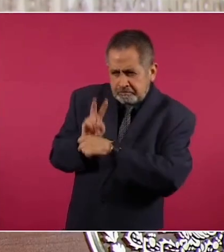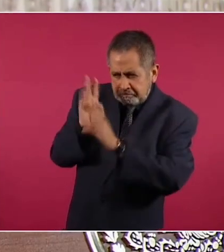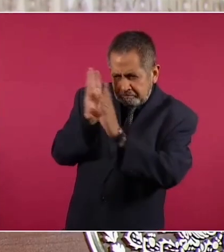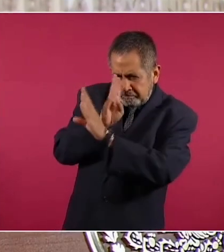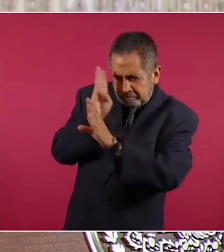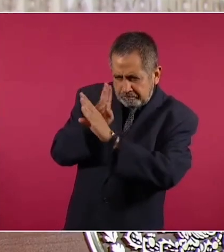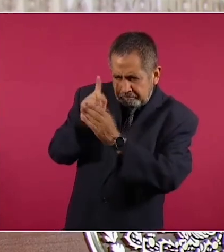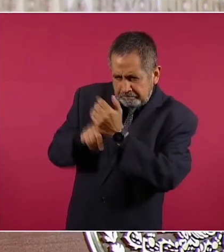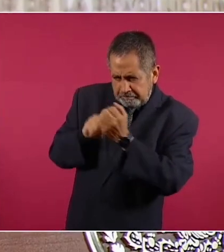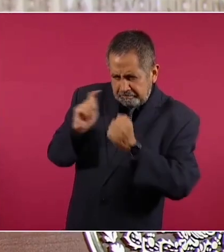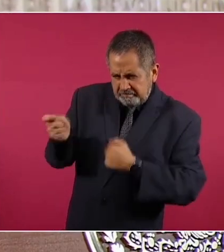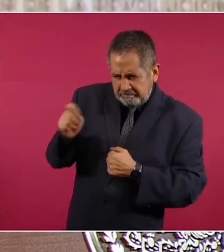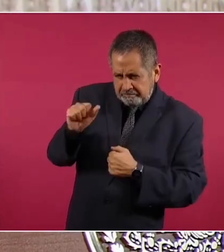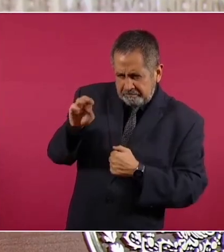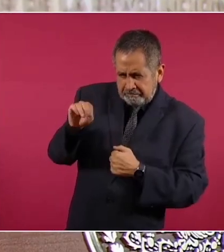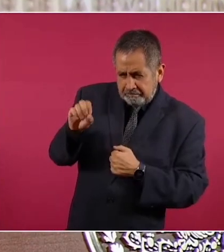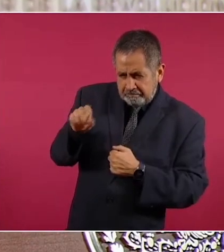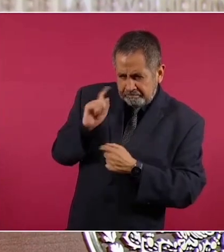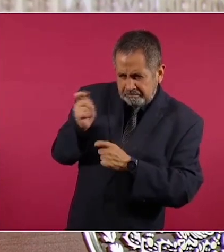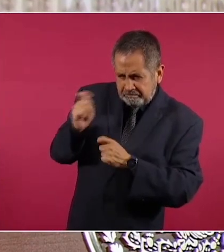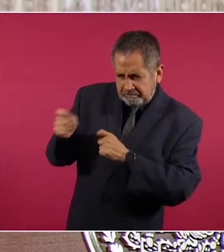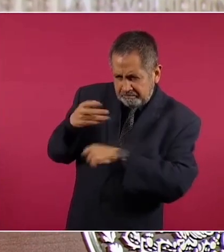espiado.